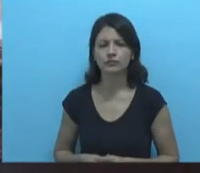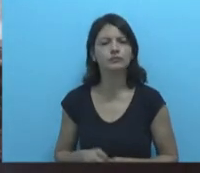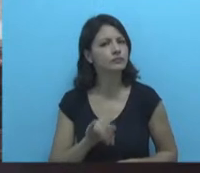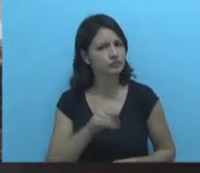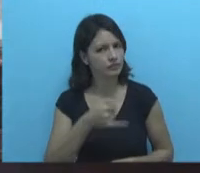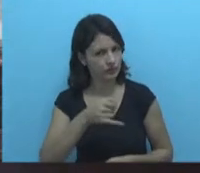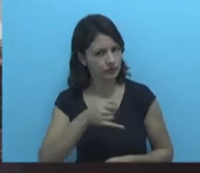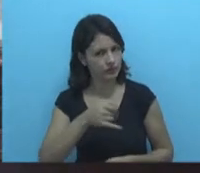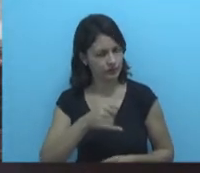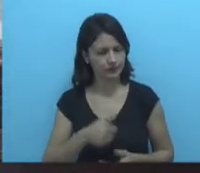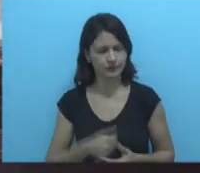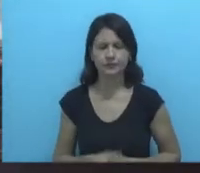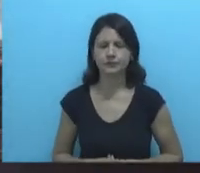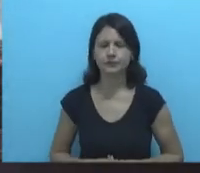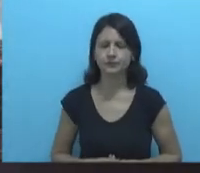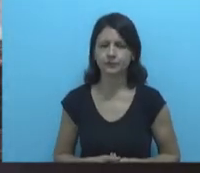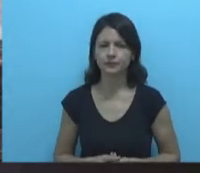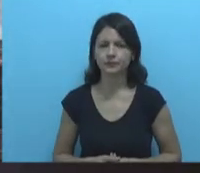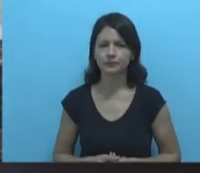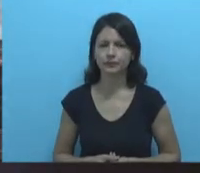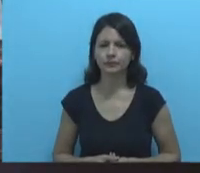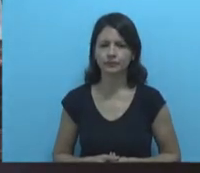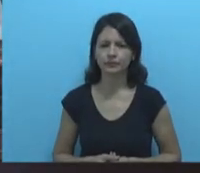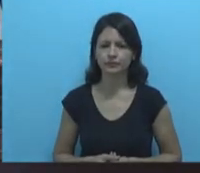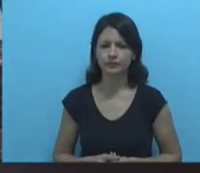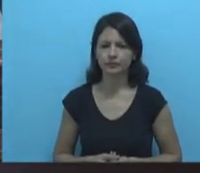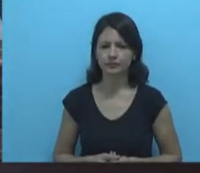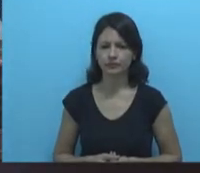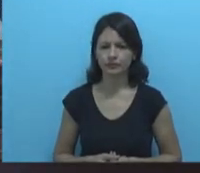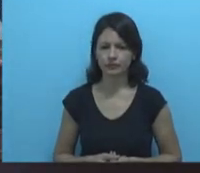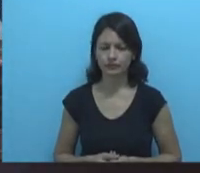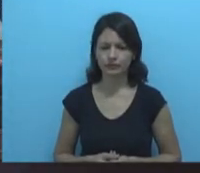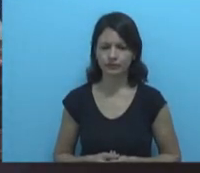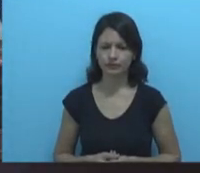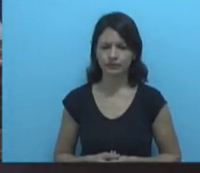Así es, el bloque completo. De acuerdo.